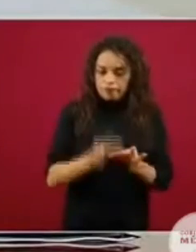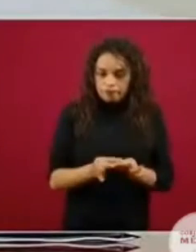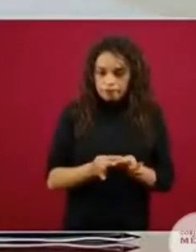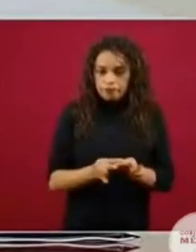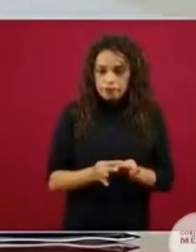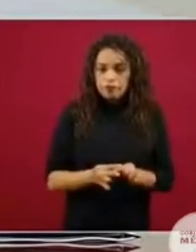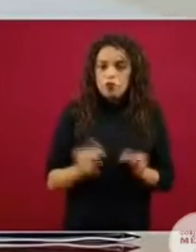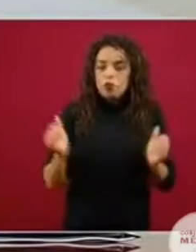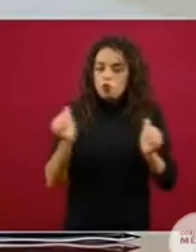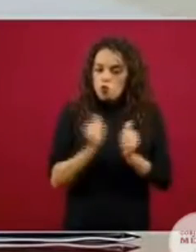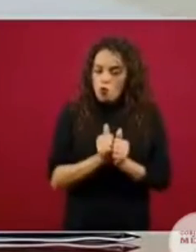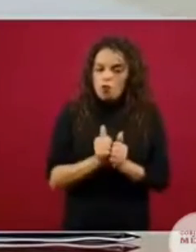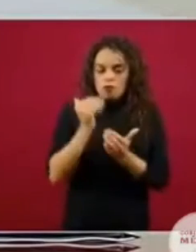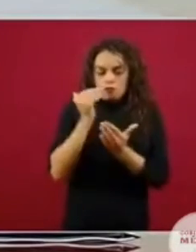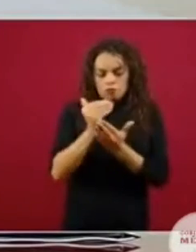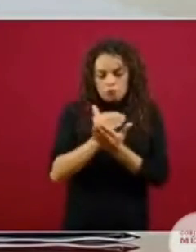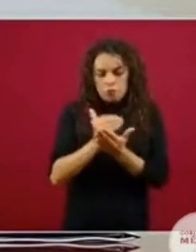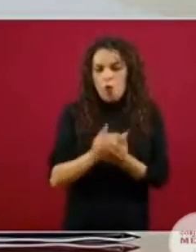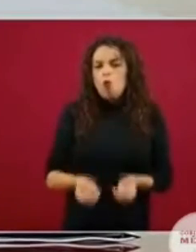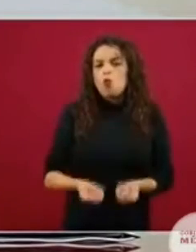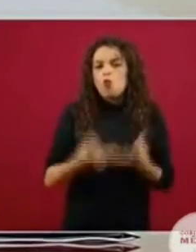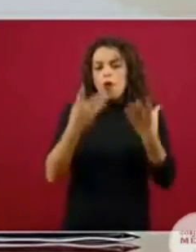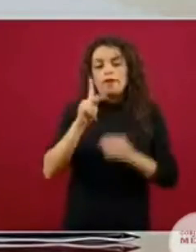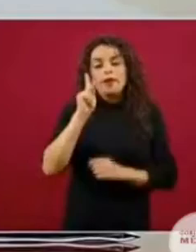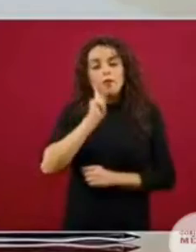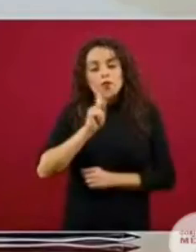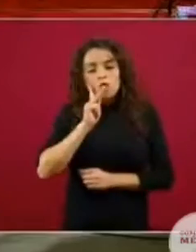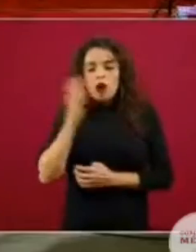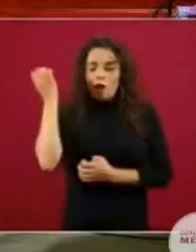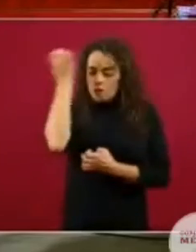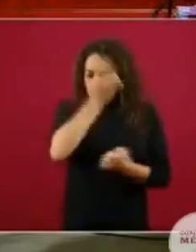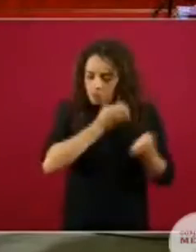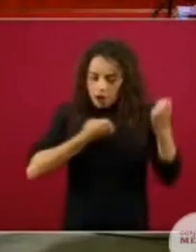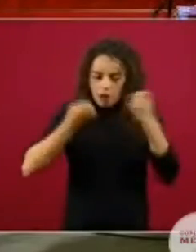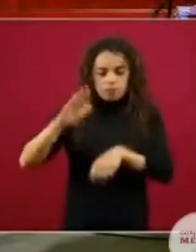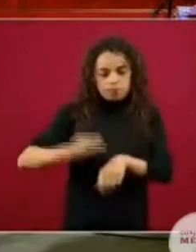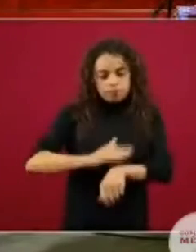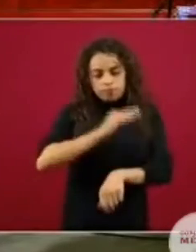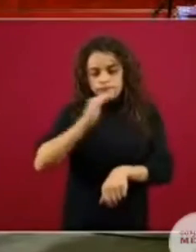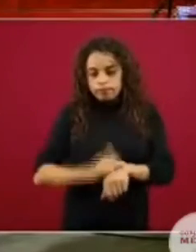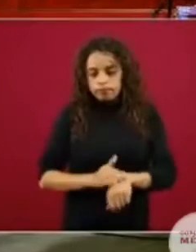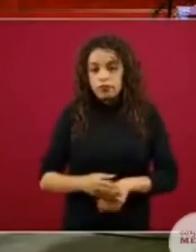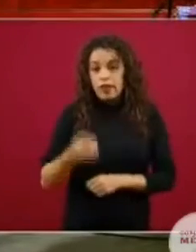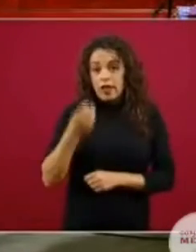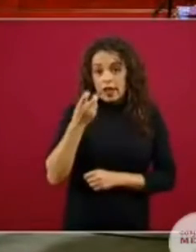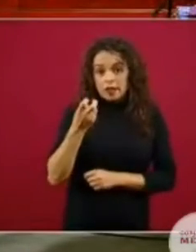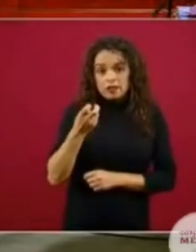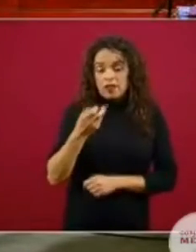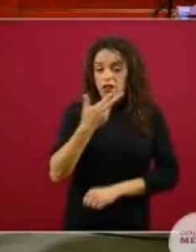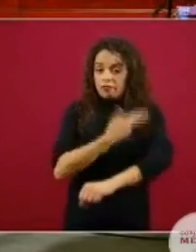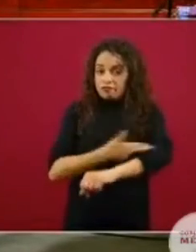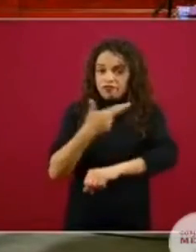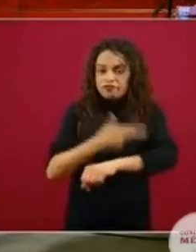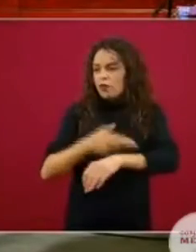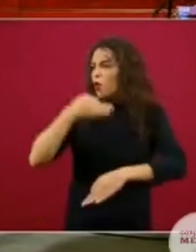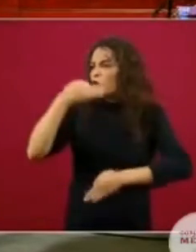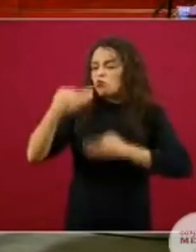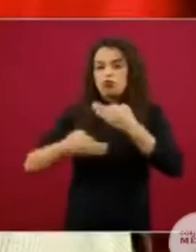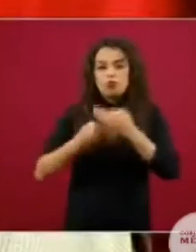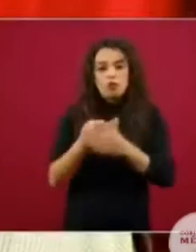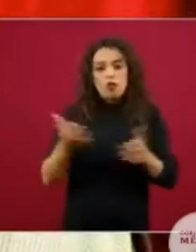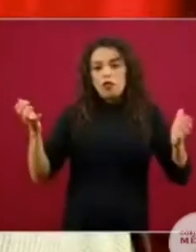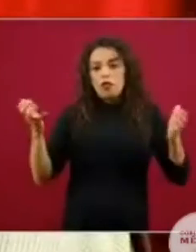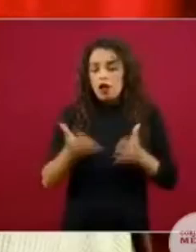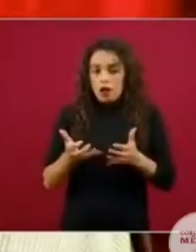pruebas una evaluación y desde luego este todo este protocolo es como todos los que se siguen en la investigación con